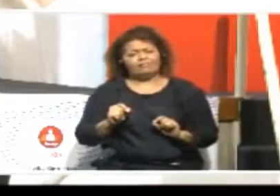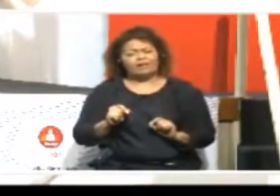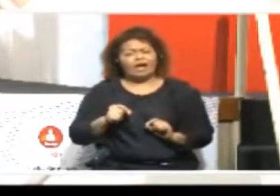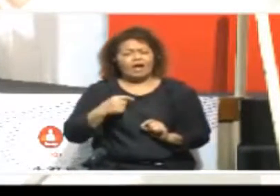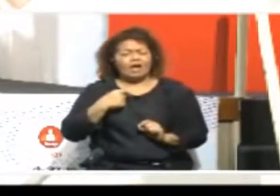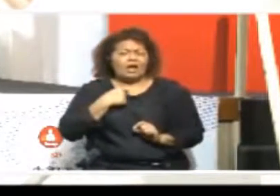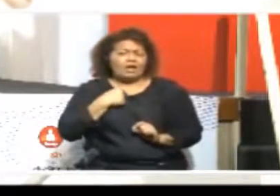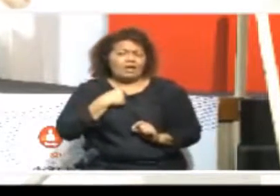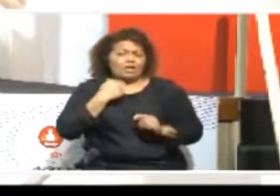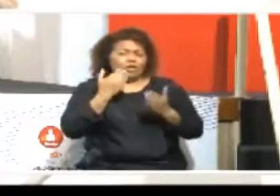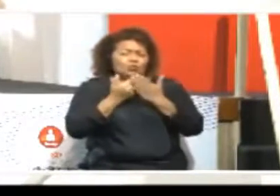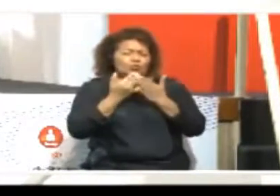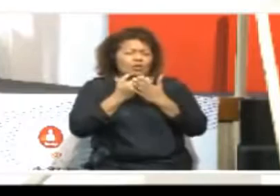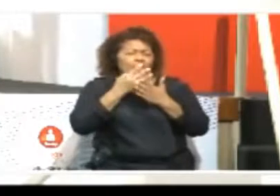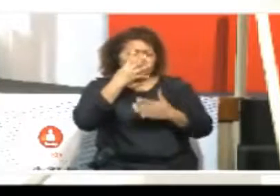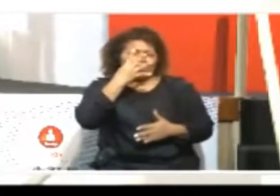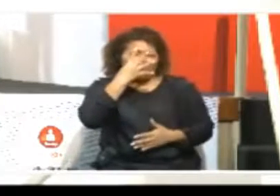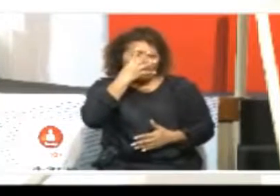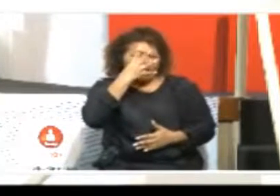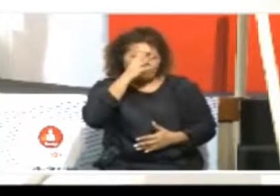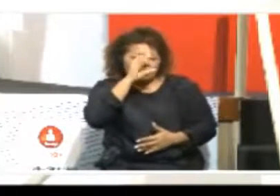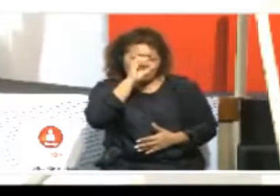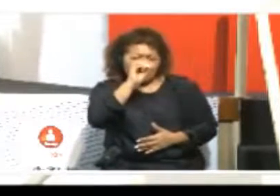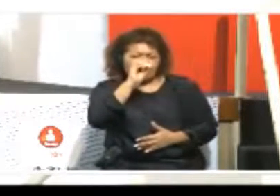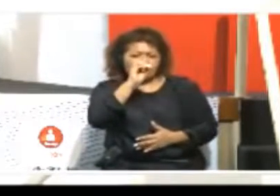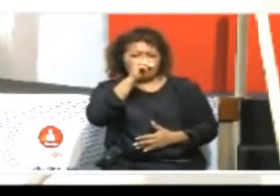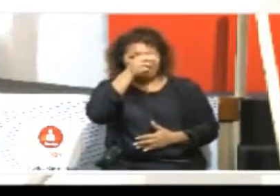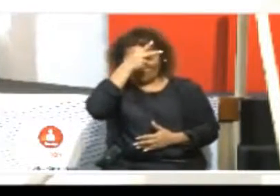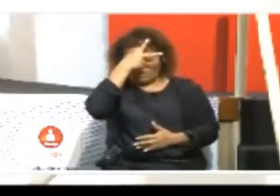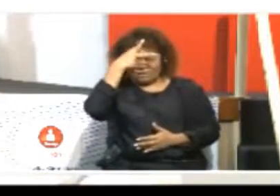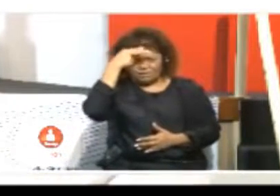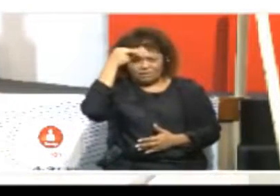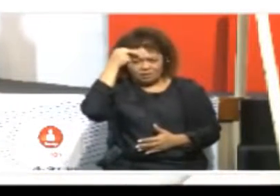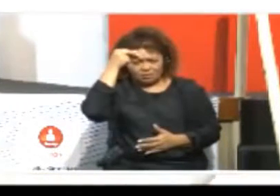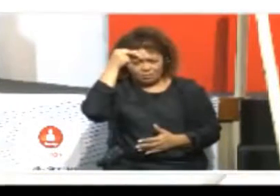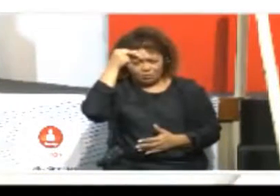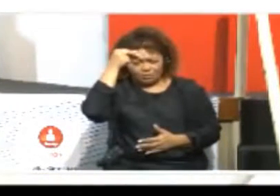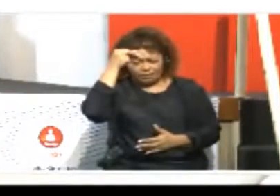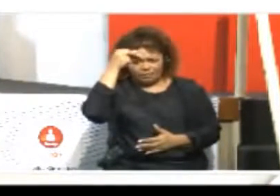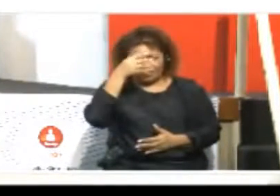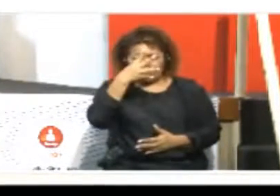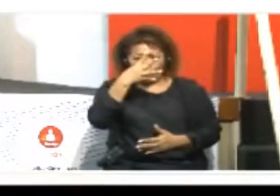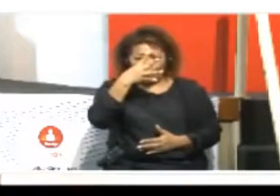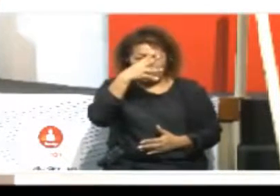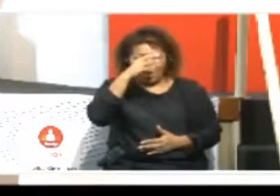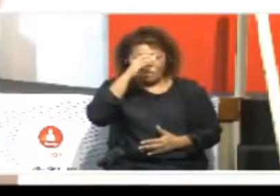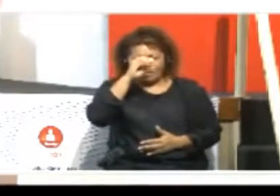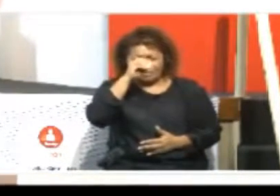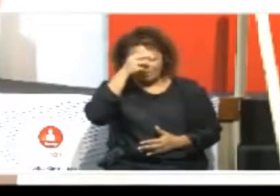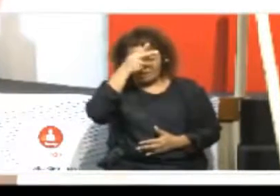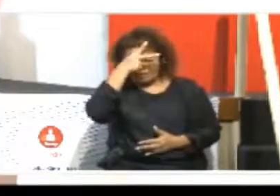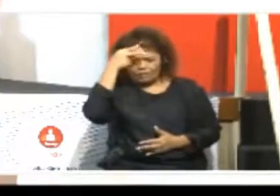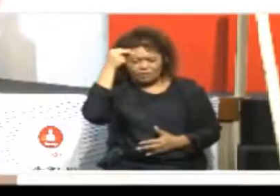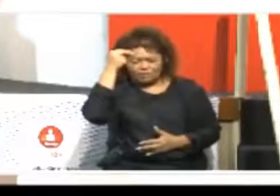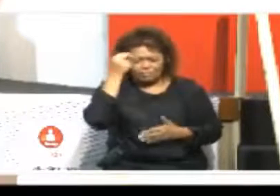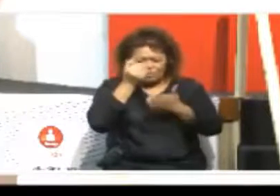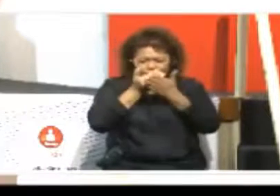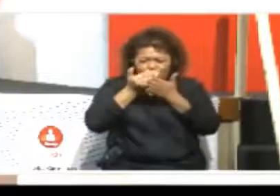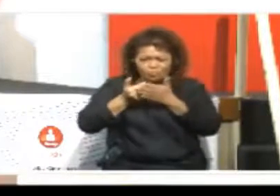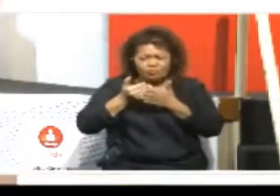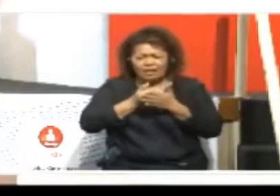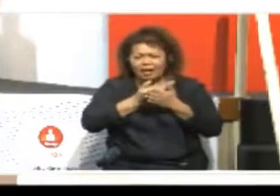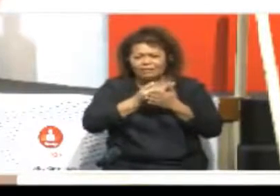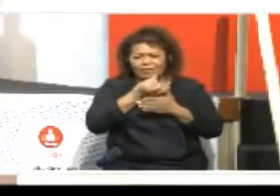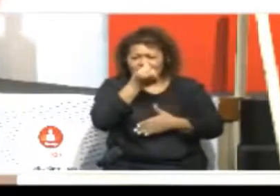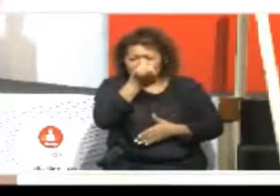de todo un estado. Esos municipios los estudié por un periodo de 6 años, desde el 2000 hasta el